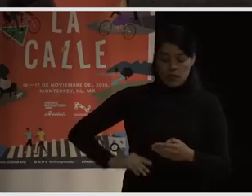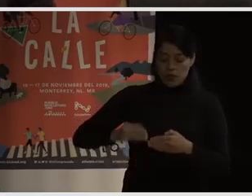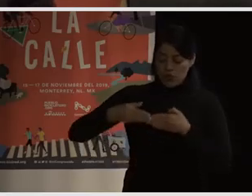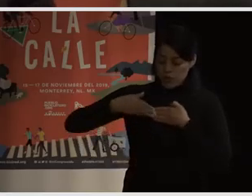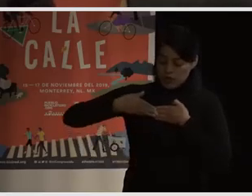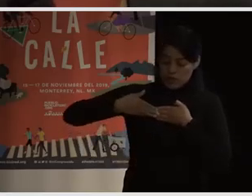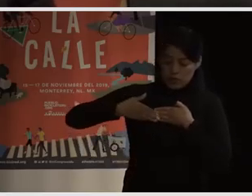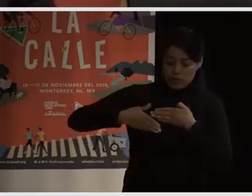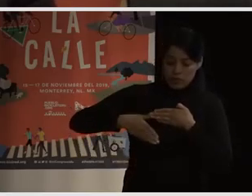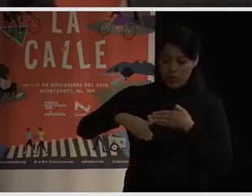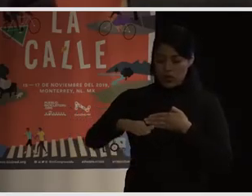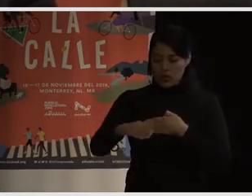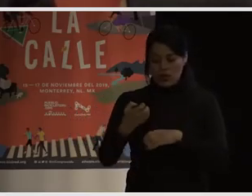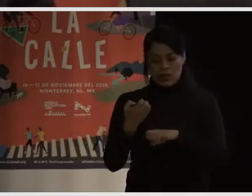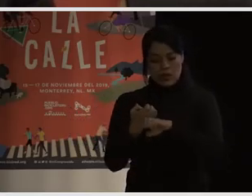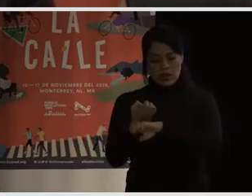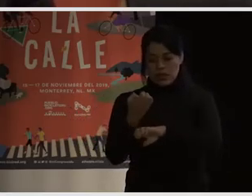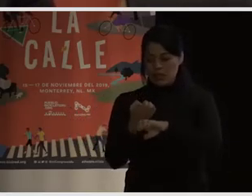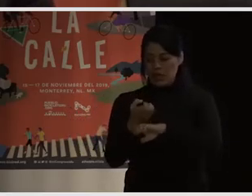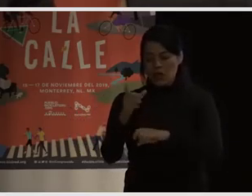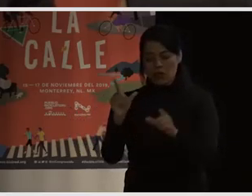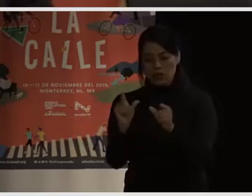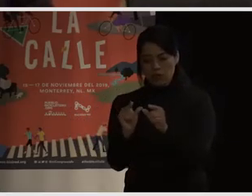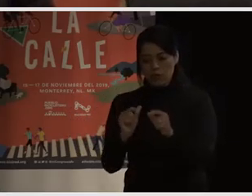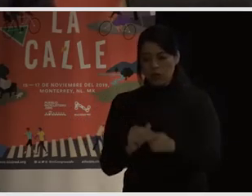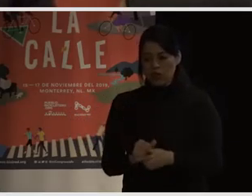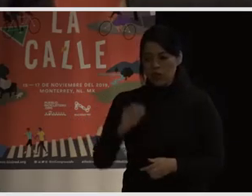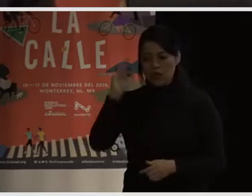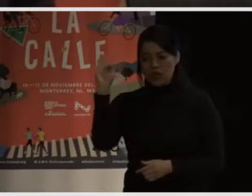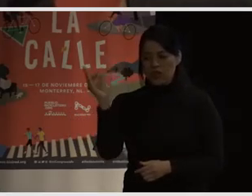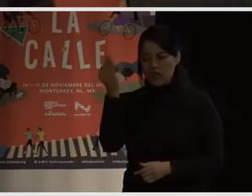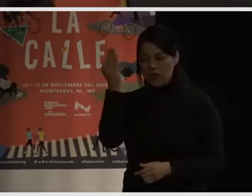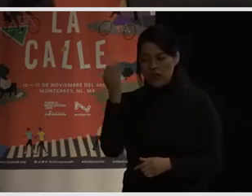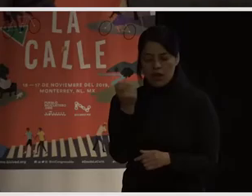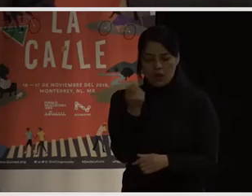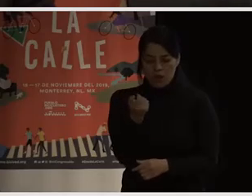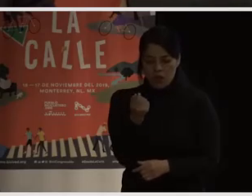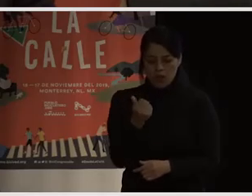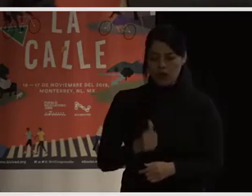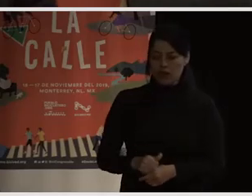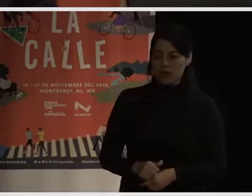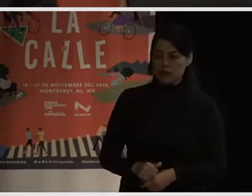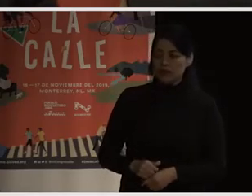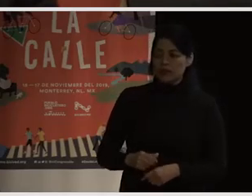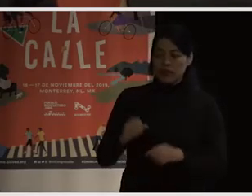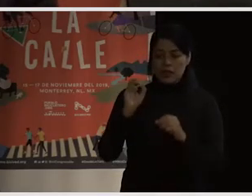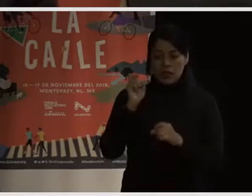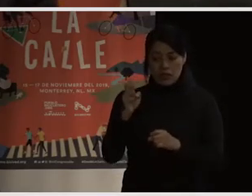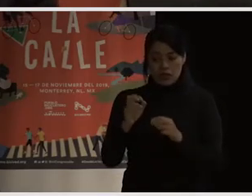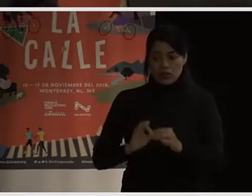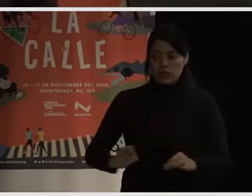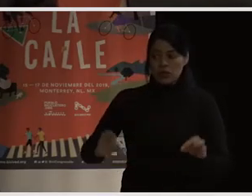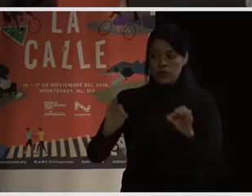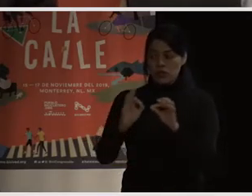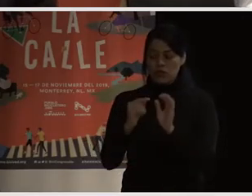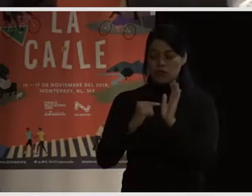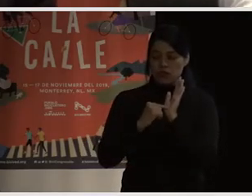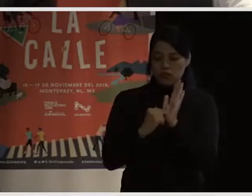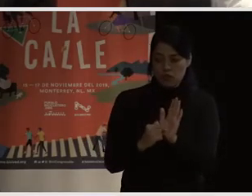pues fuertes a nivel estado y también un poco a nivel federal entonces esto es muy importante también poner en perspectiva